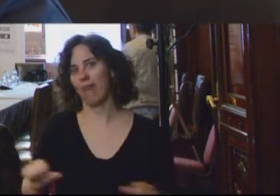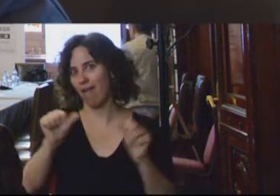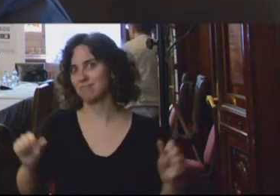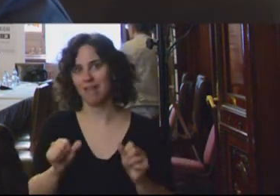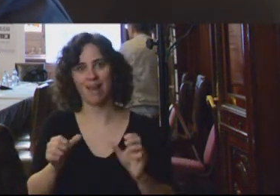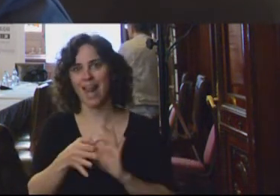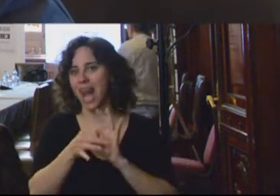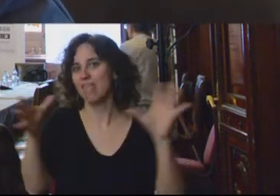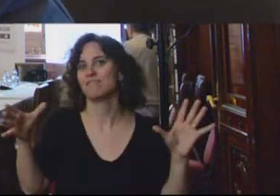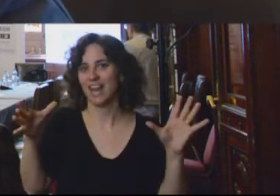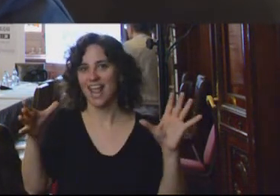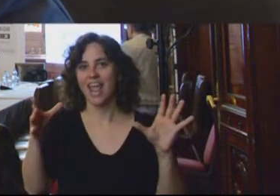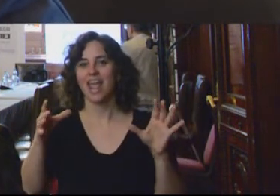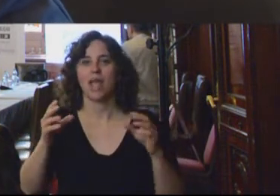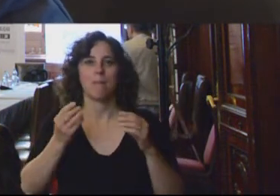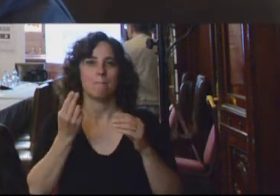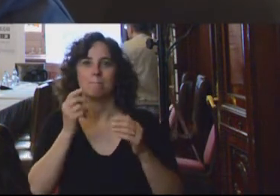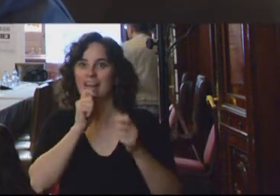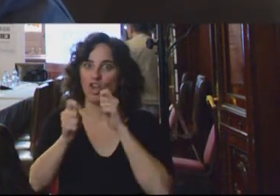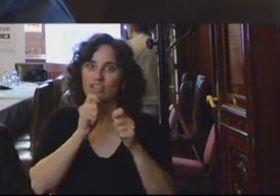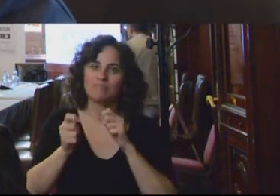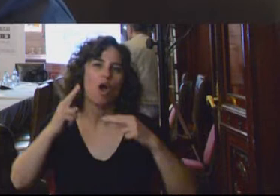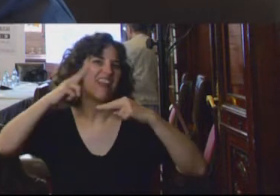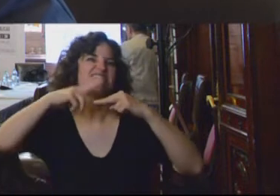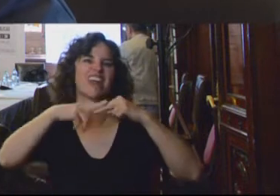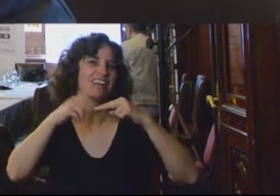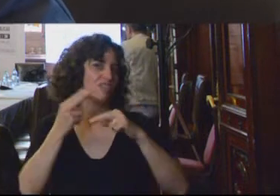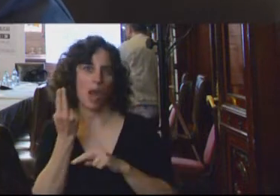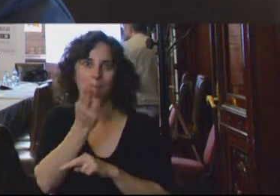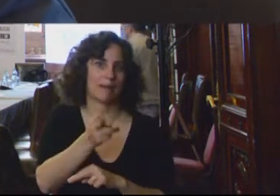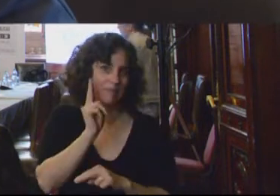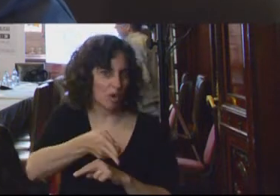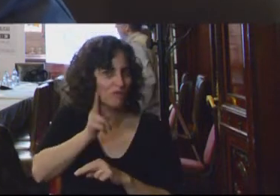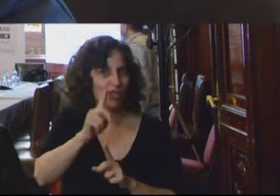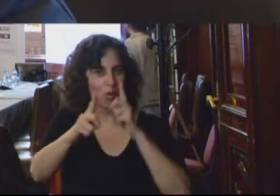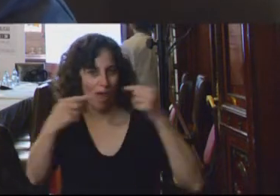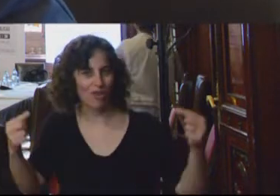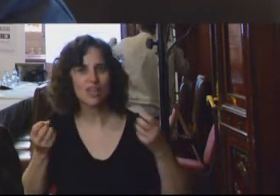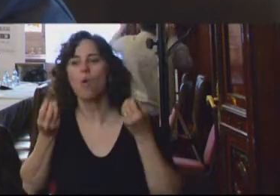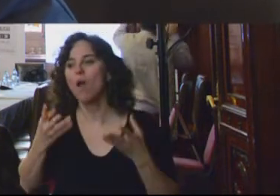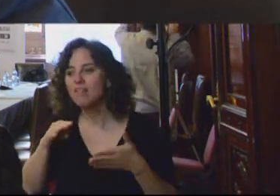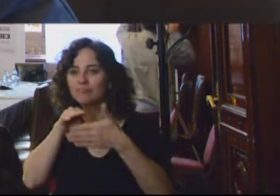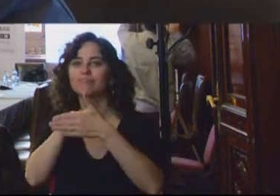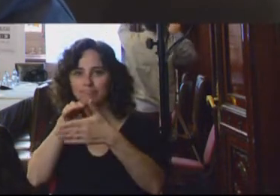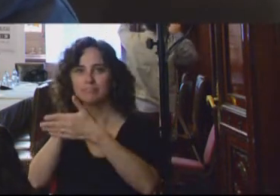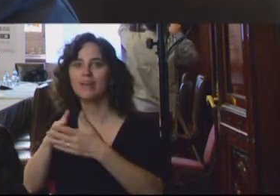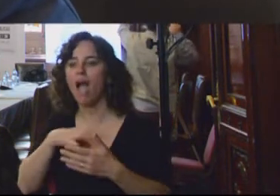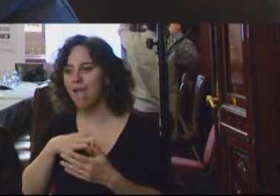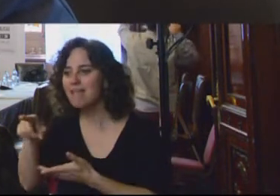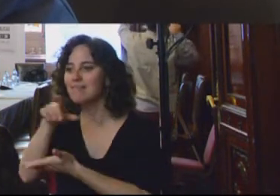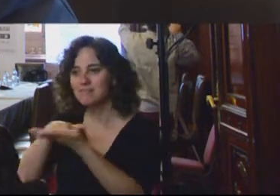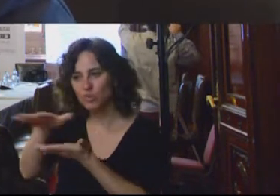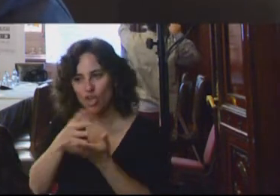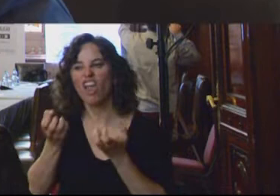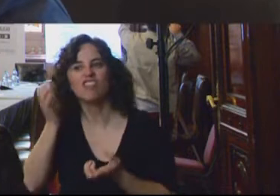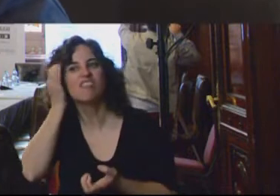con vigilancia de cualquier órgano estatal. Entonces, ¿qué reflexión les merece esa situación que está atravesando el